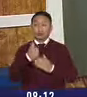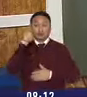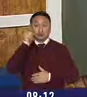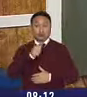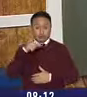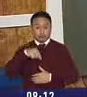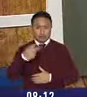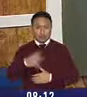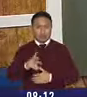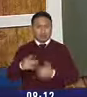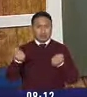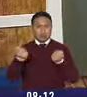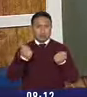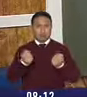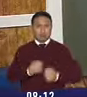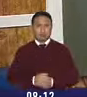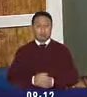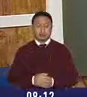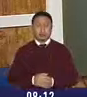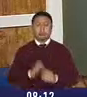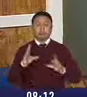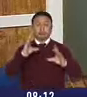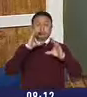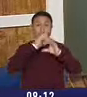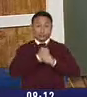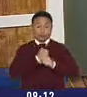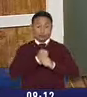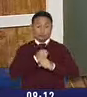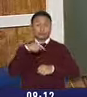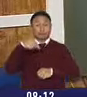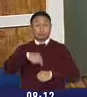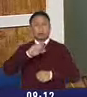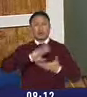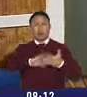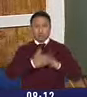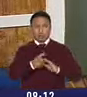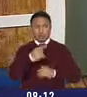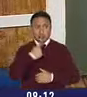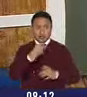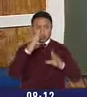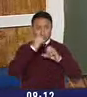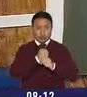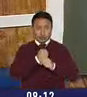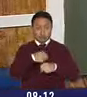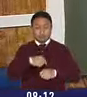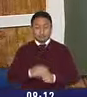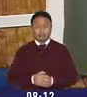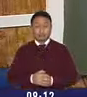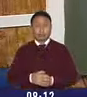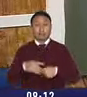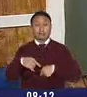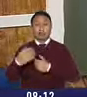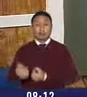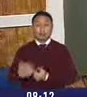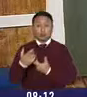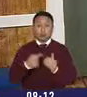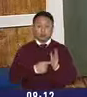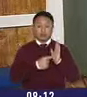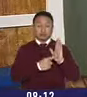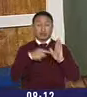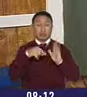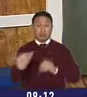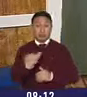también se deberían hacer operativos y durante la noche, que es lo que insiste mucho la comunidad, tomando en cuenta, Dianita, que la información que viene a continuación también es de